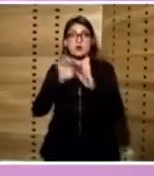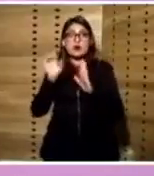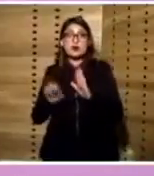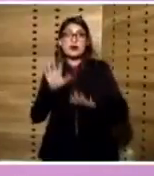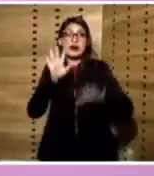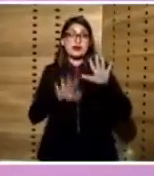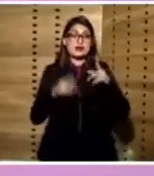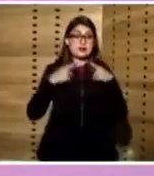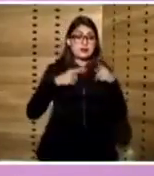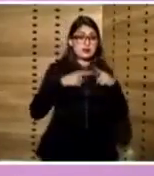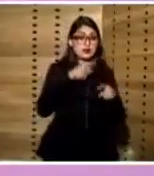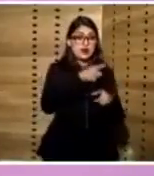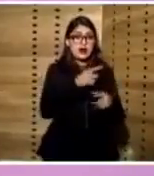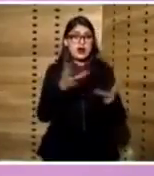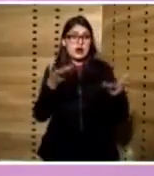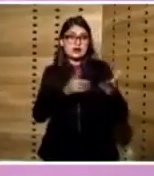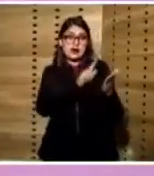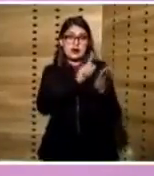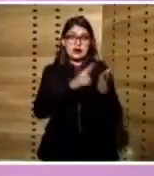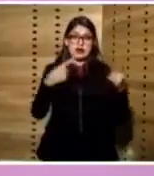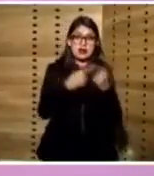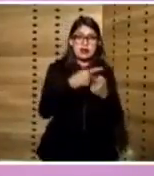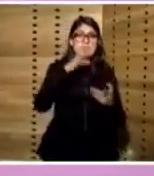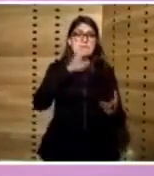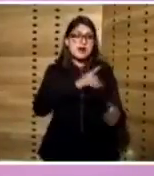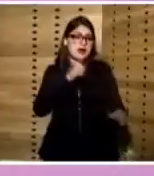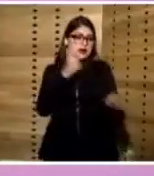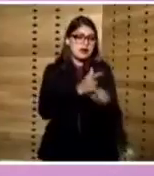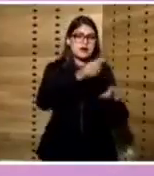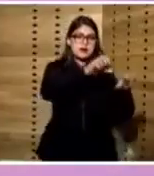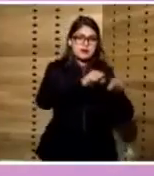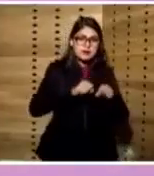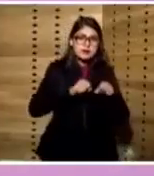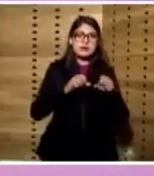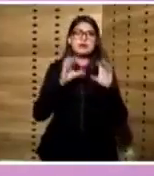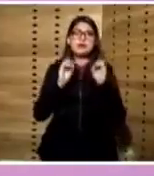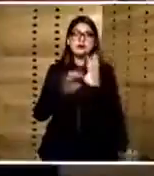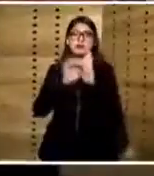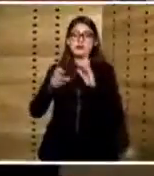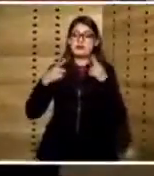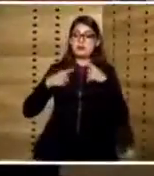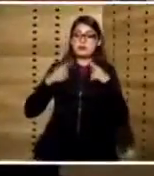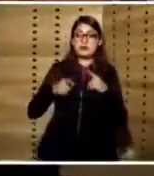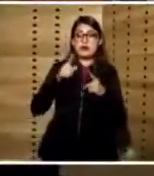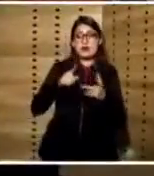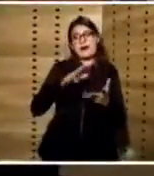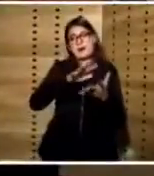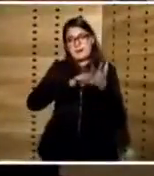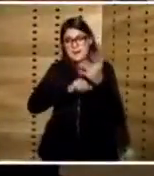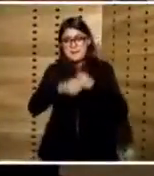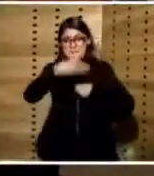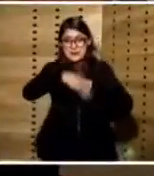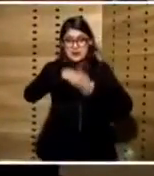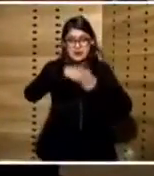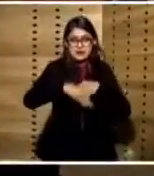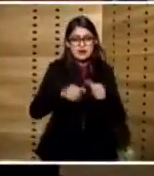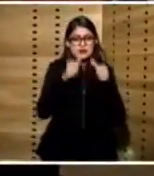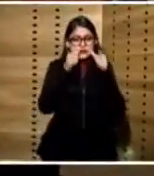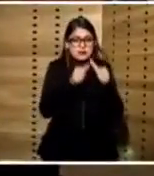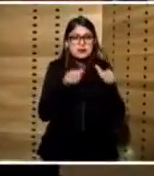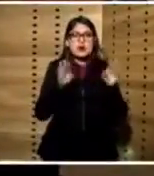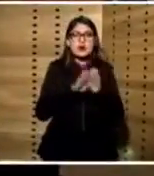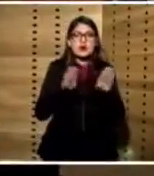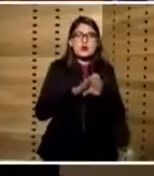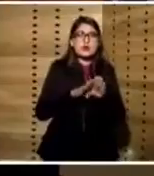detenciones en flagrancia o por caso urgente, la custodia del detenido y su puesta a disposición,